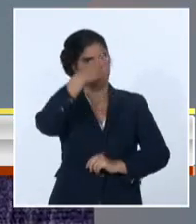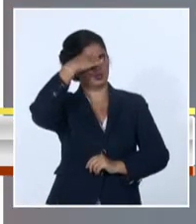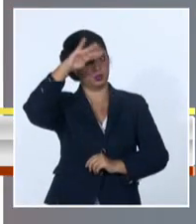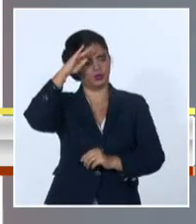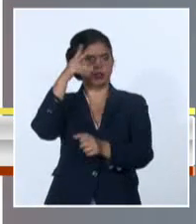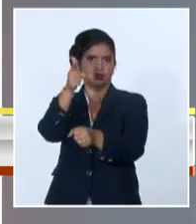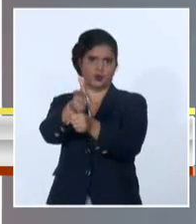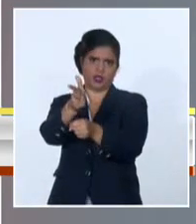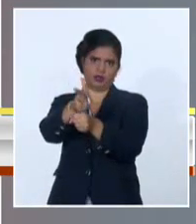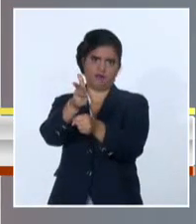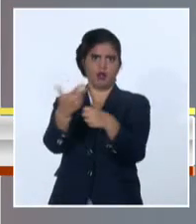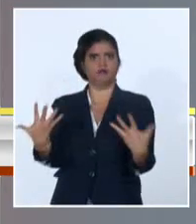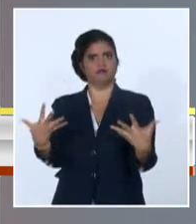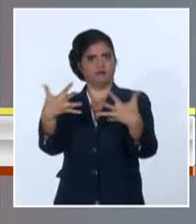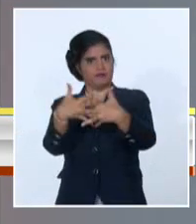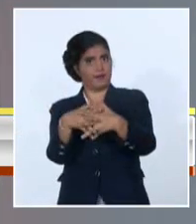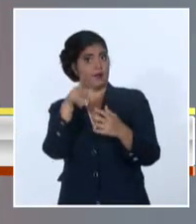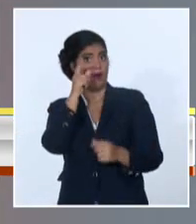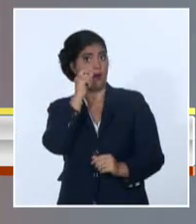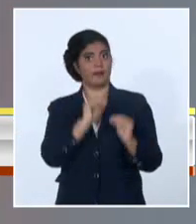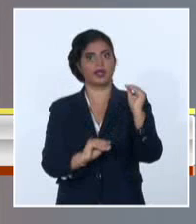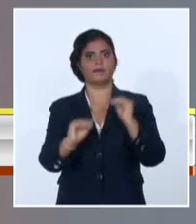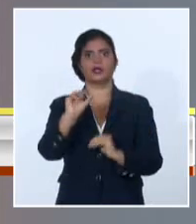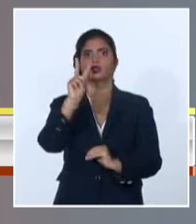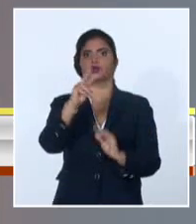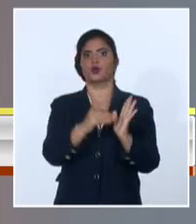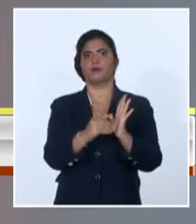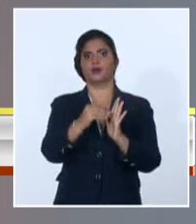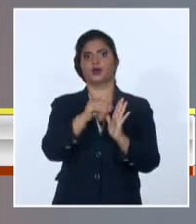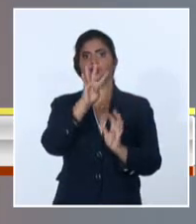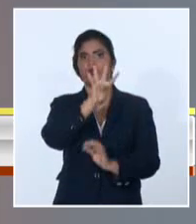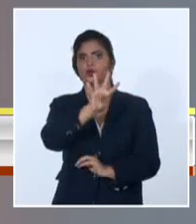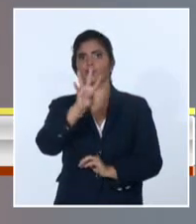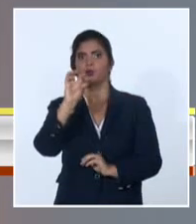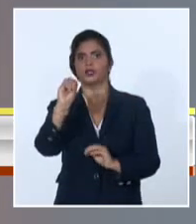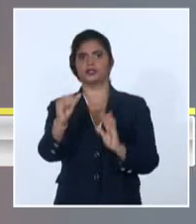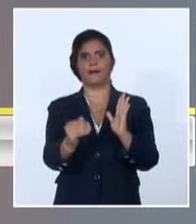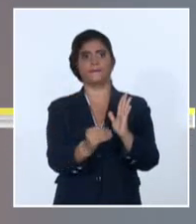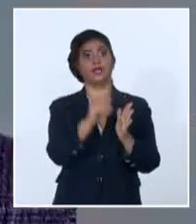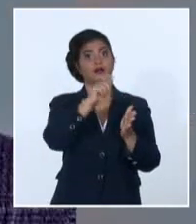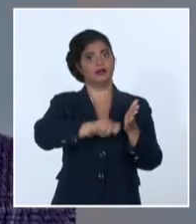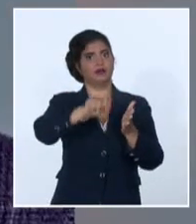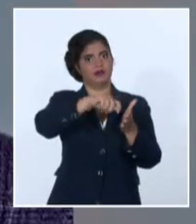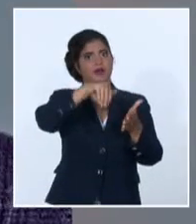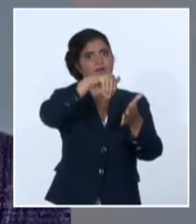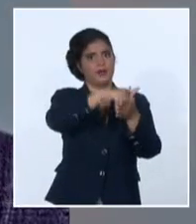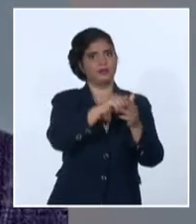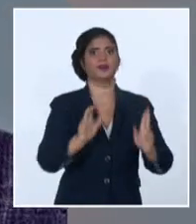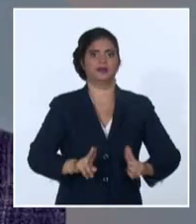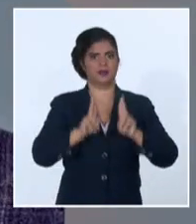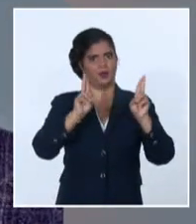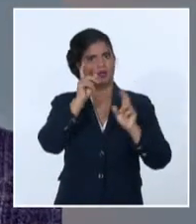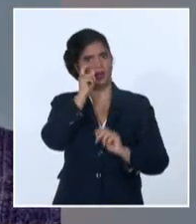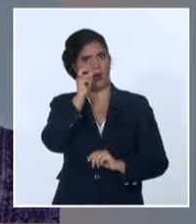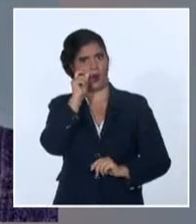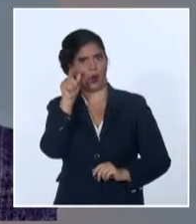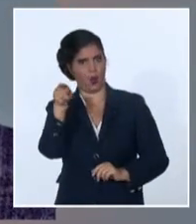Semilla, consiguió más de 2.440.000 votos, que representan aproximadamente el 59% frente